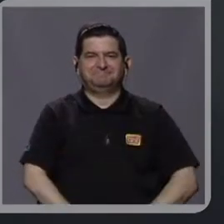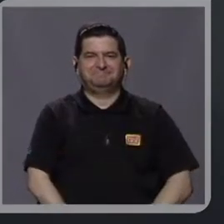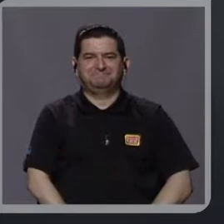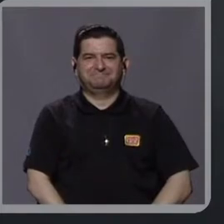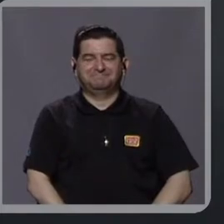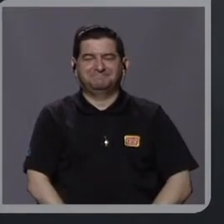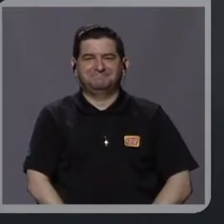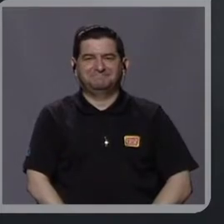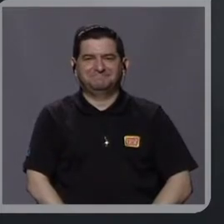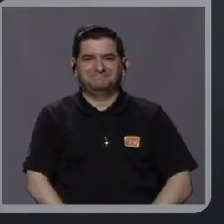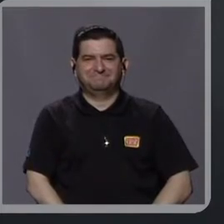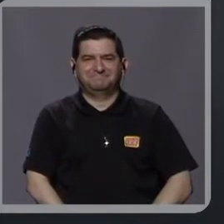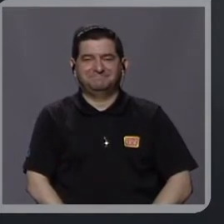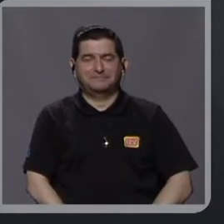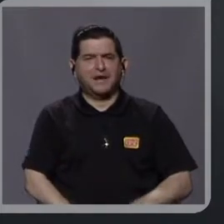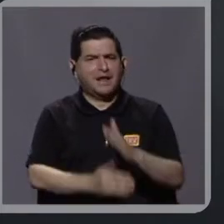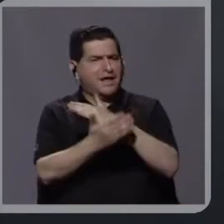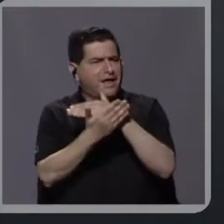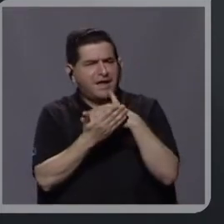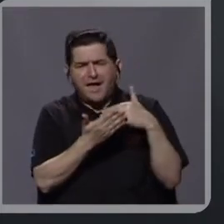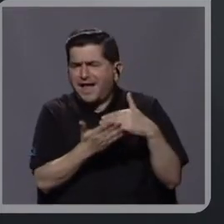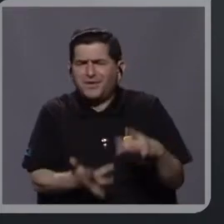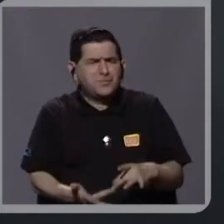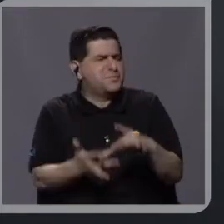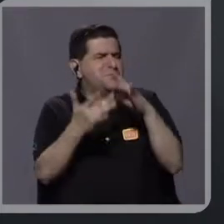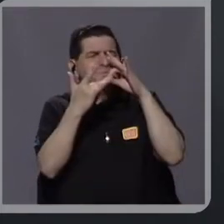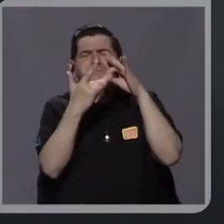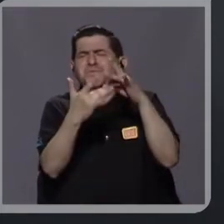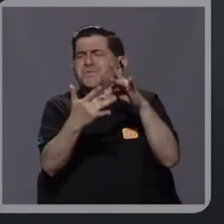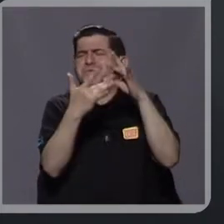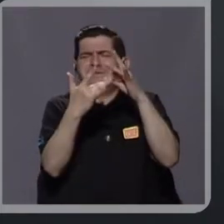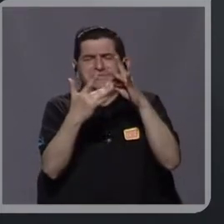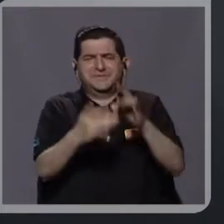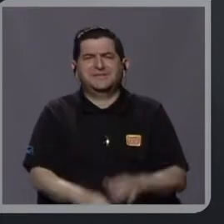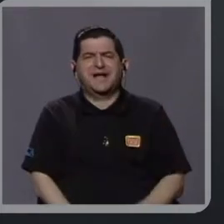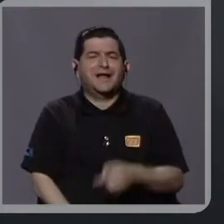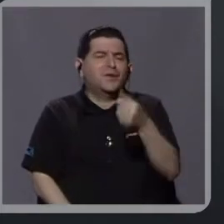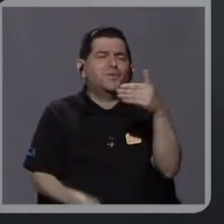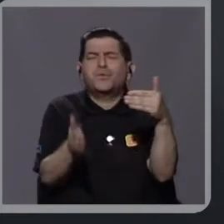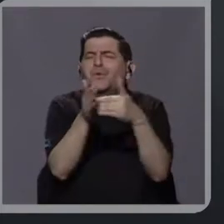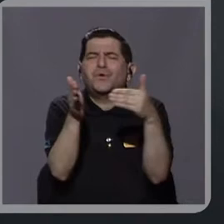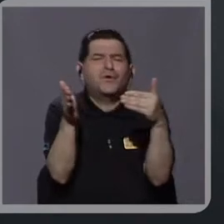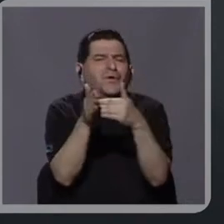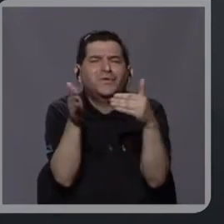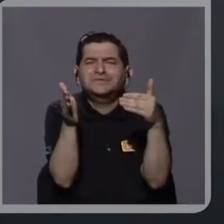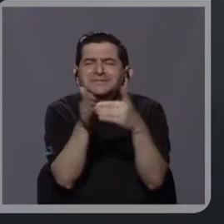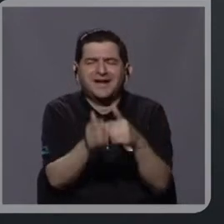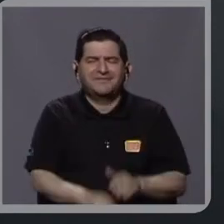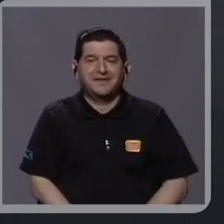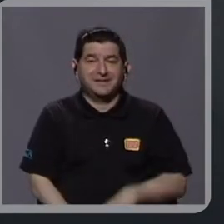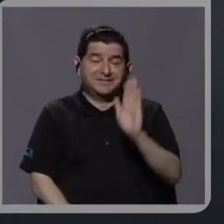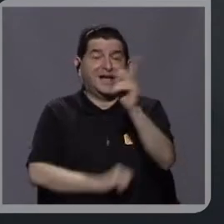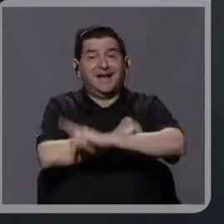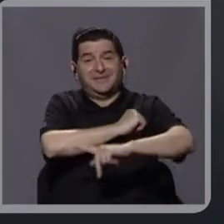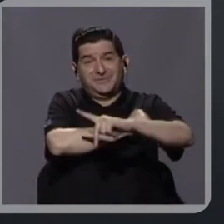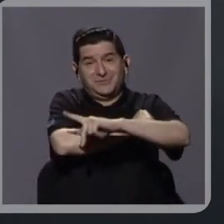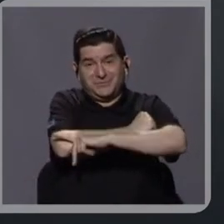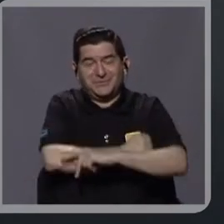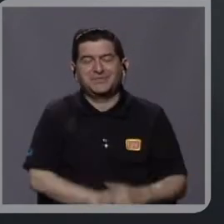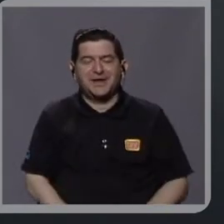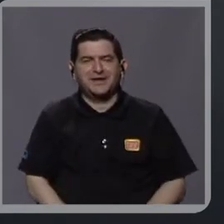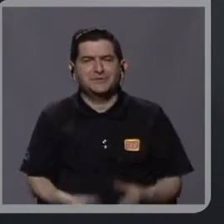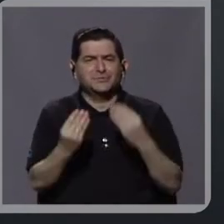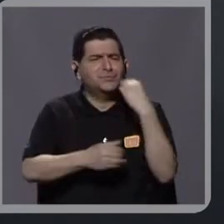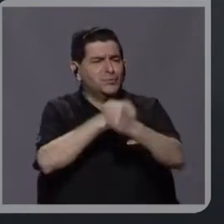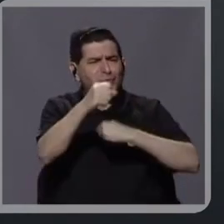es algo tremendamente especial de estar un poquito de vuelta en tu país y contigo después